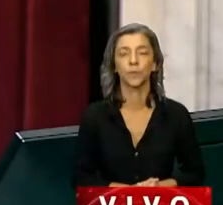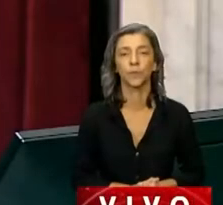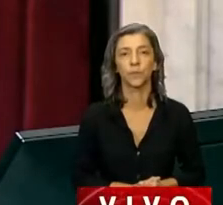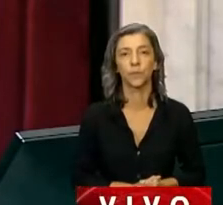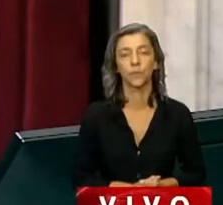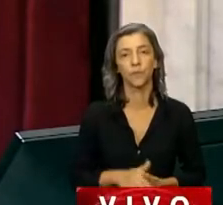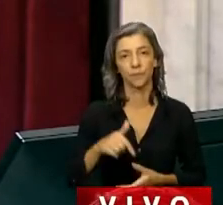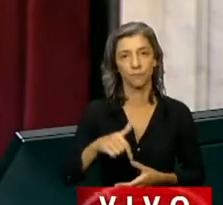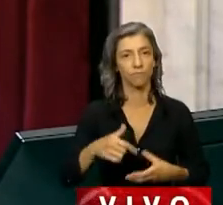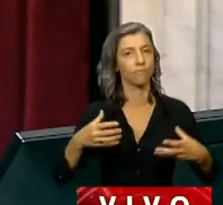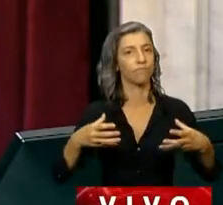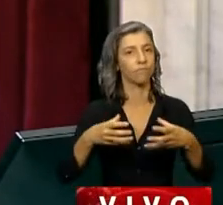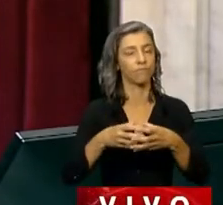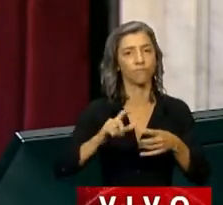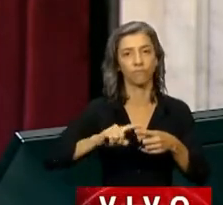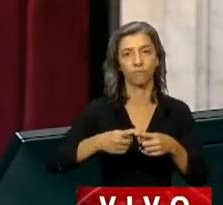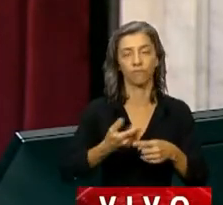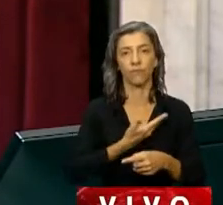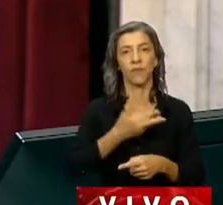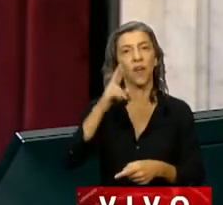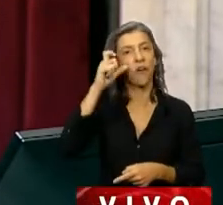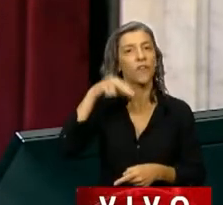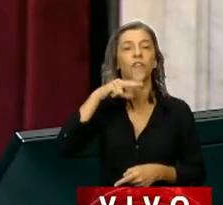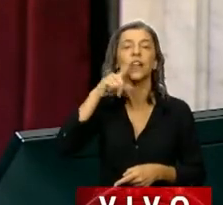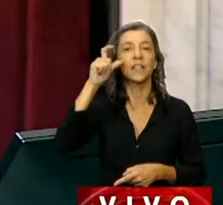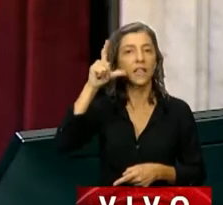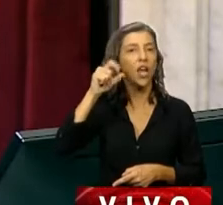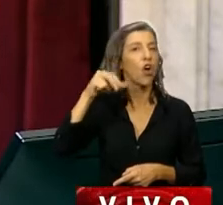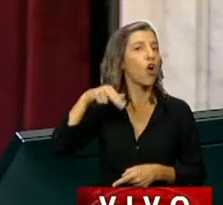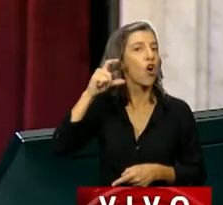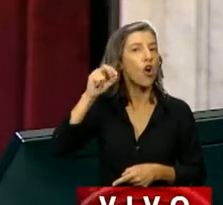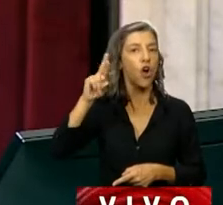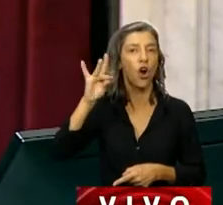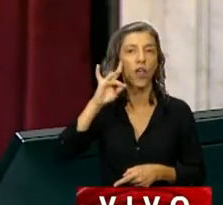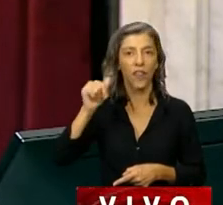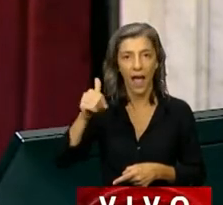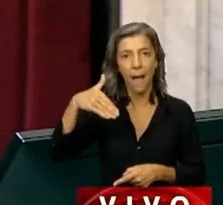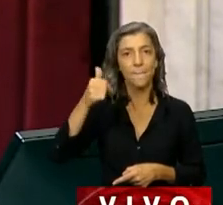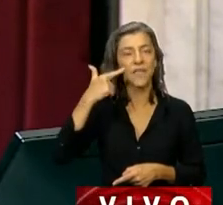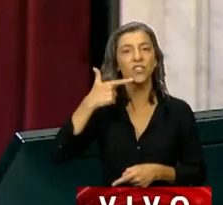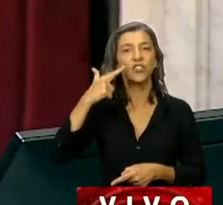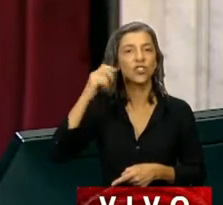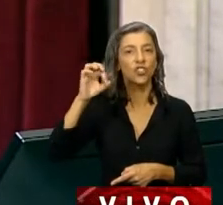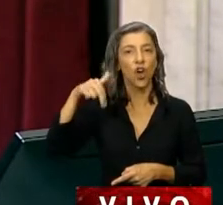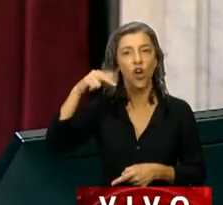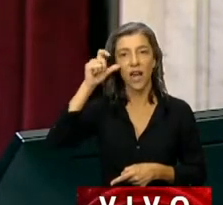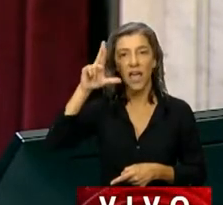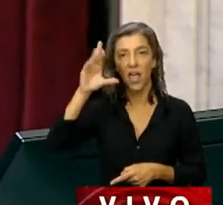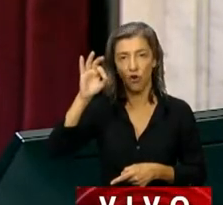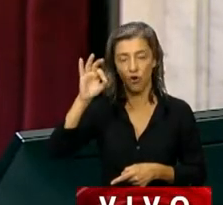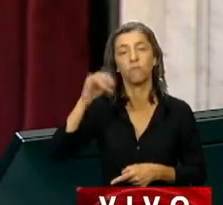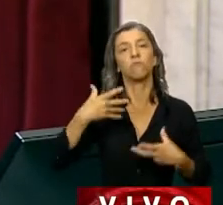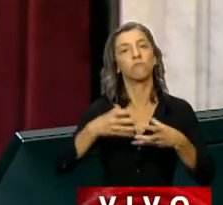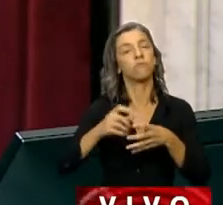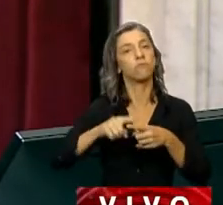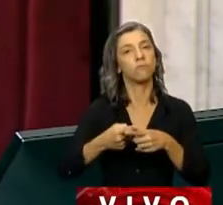En representación del bloque Frente de la Concordia Misionero, continúa en el uso de la palabra el diputado por la